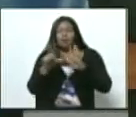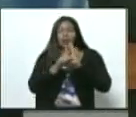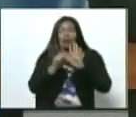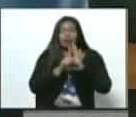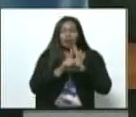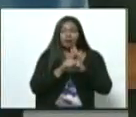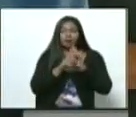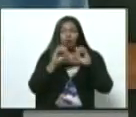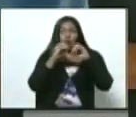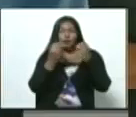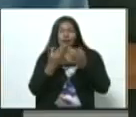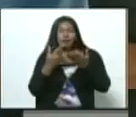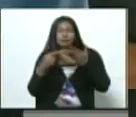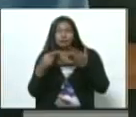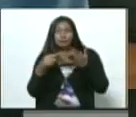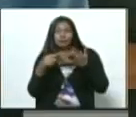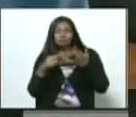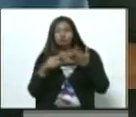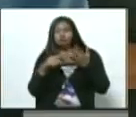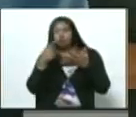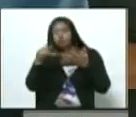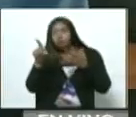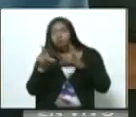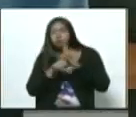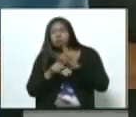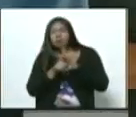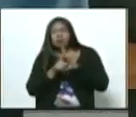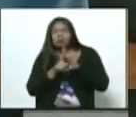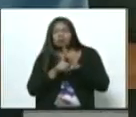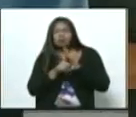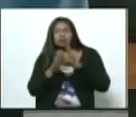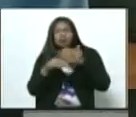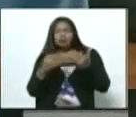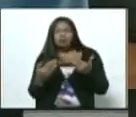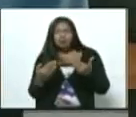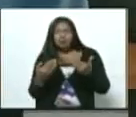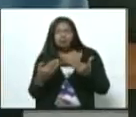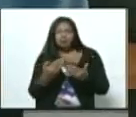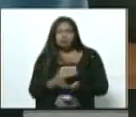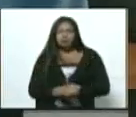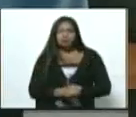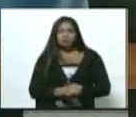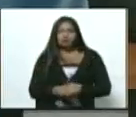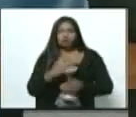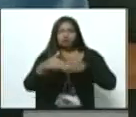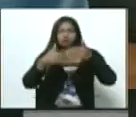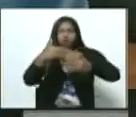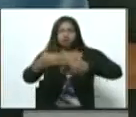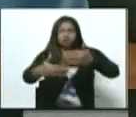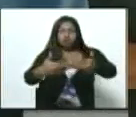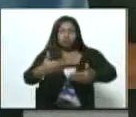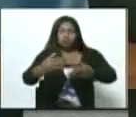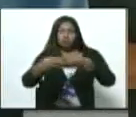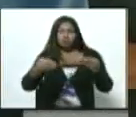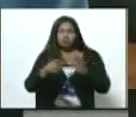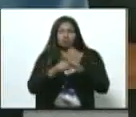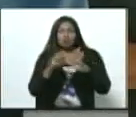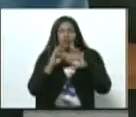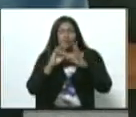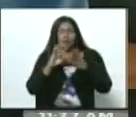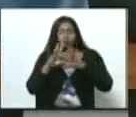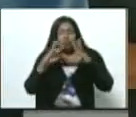orgánicas, posteriormente las leyes ordinarias, y así sucesivamente las